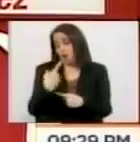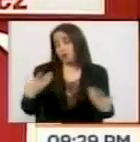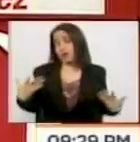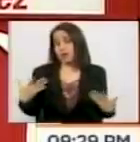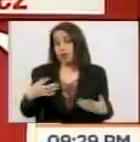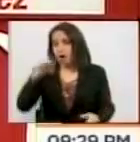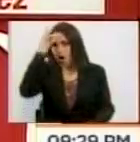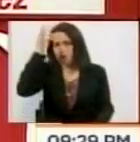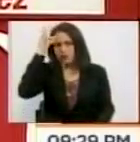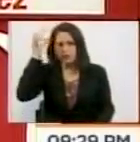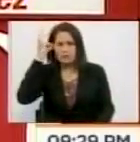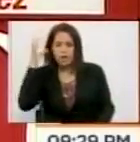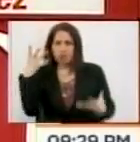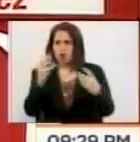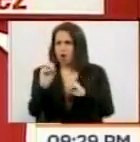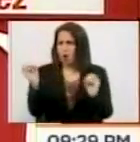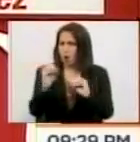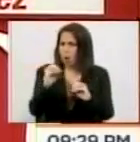sin santos?